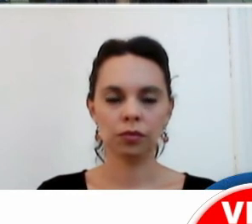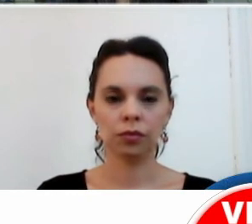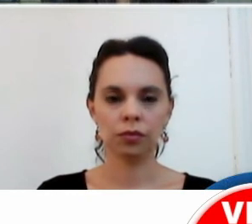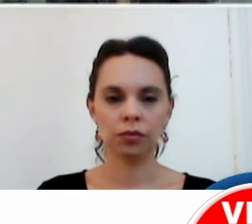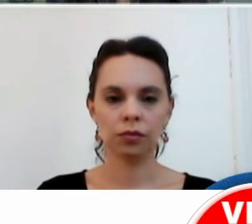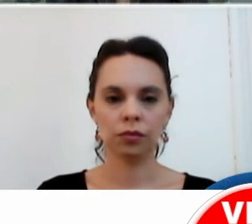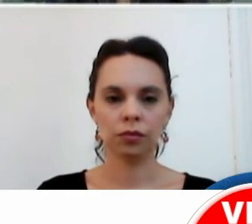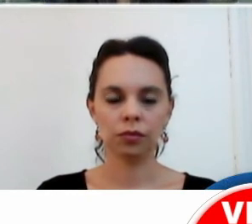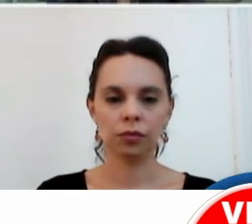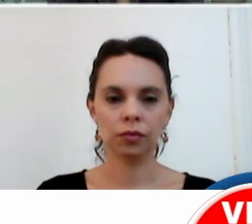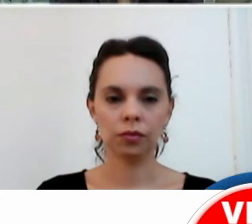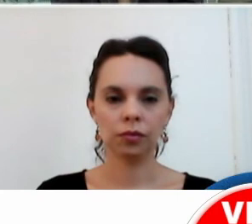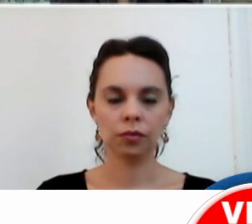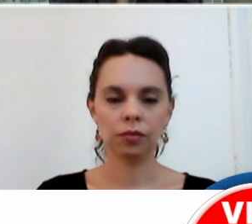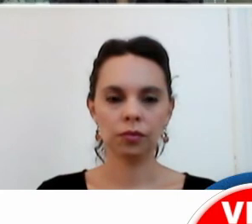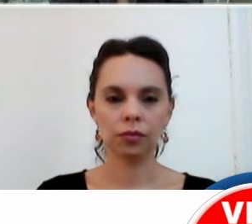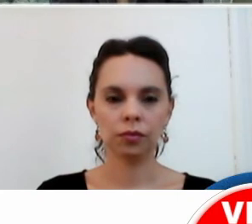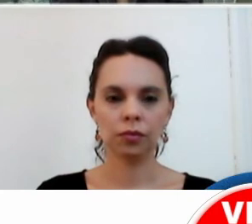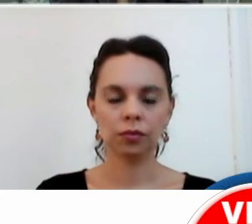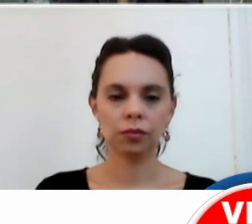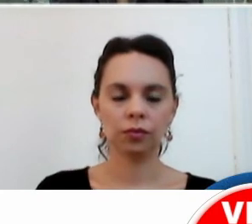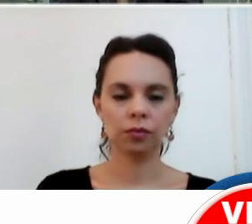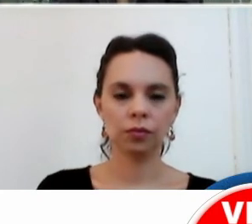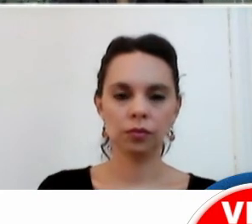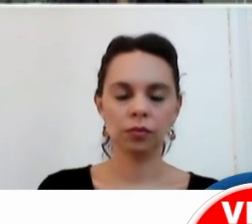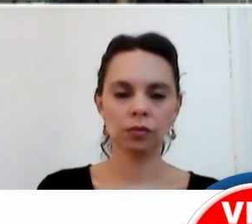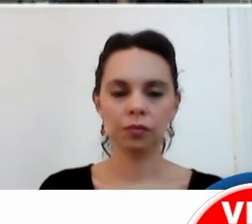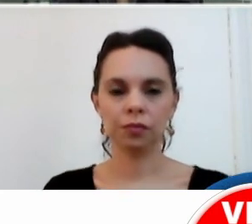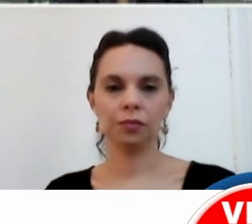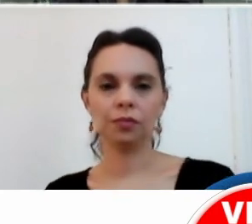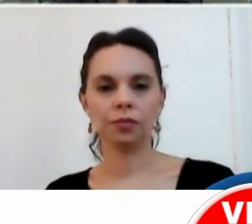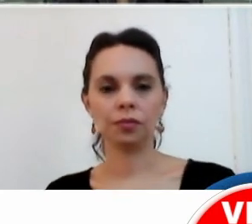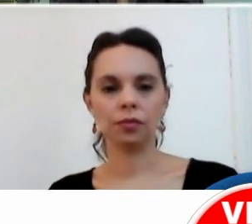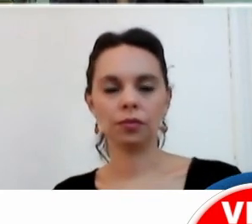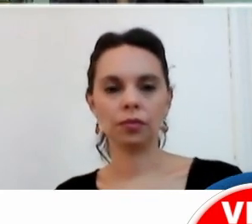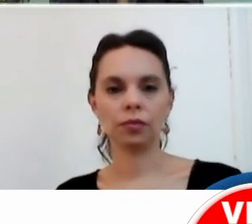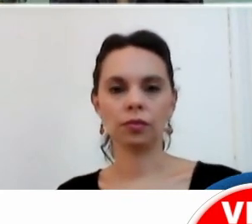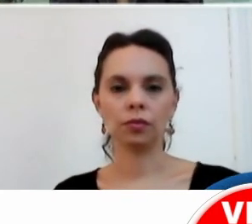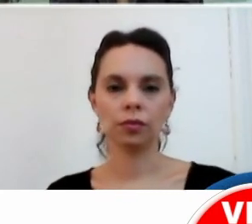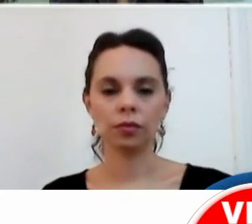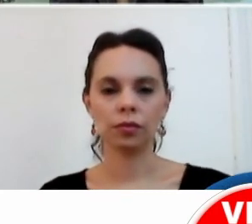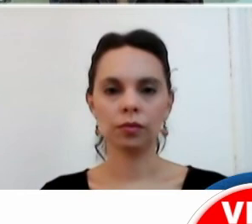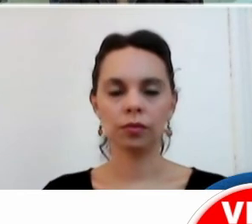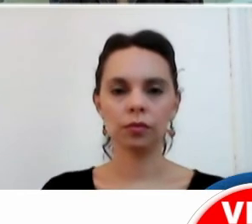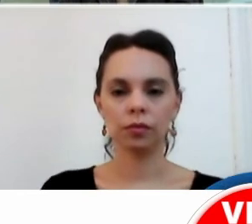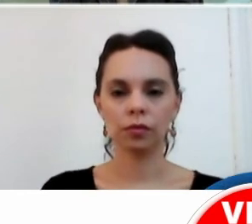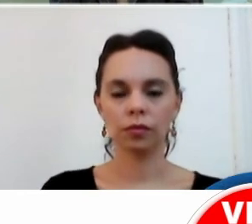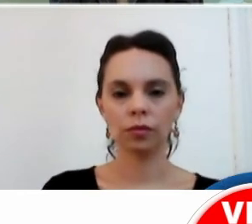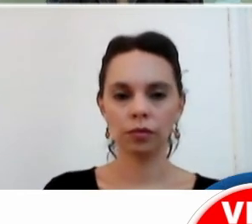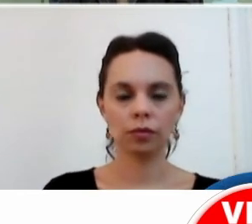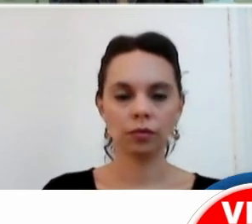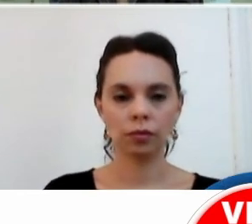La CEPAL estos días dio un informe que dice que América Latina y el Caribe deja de